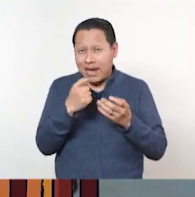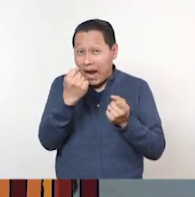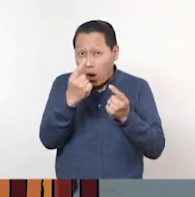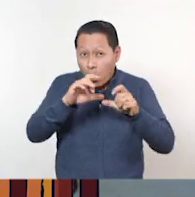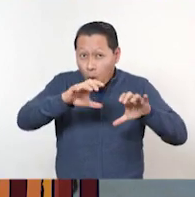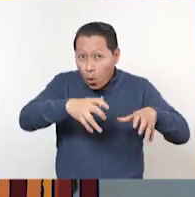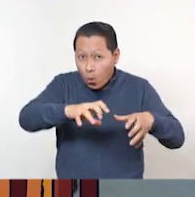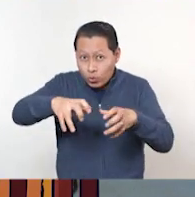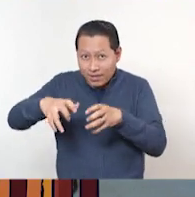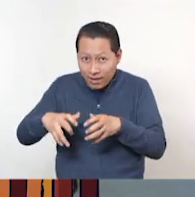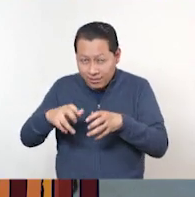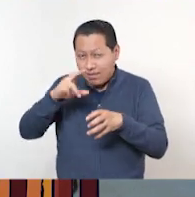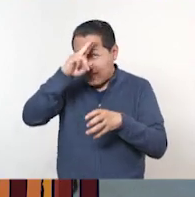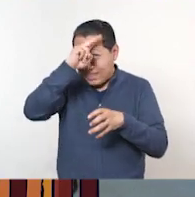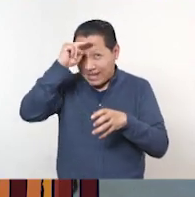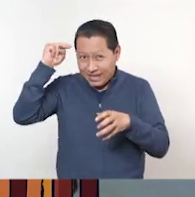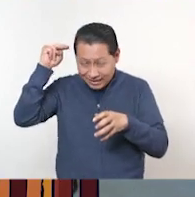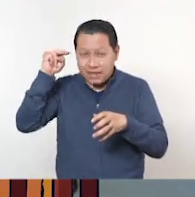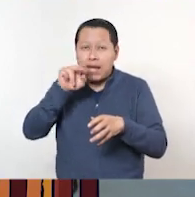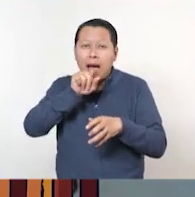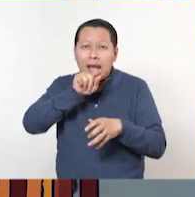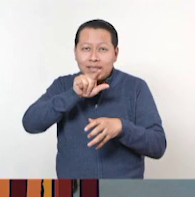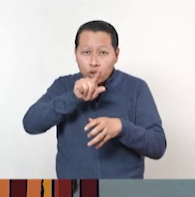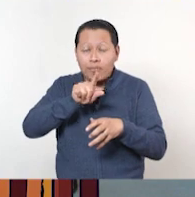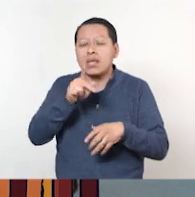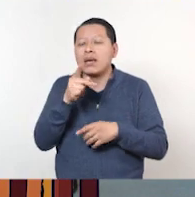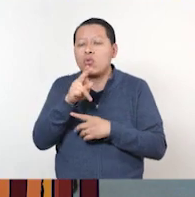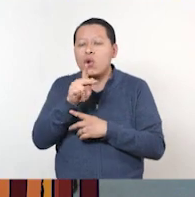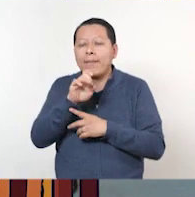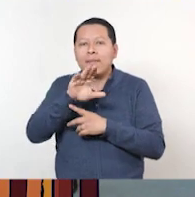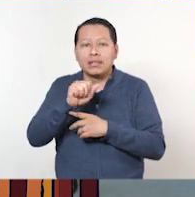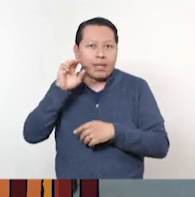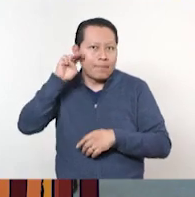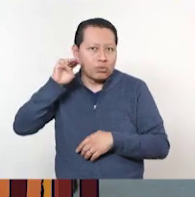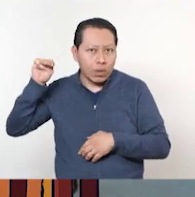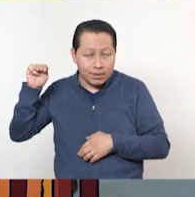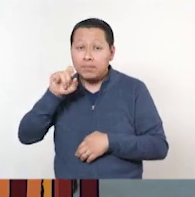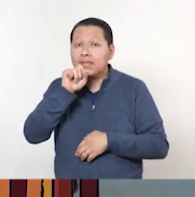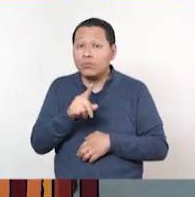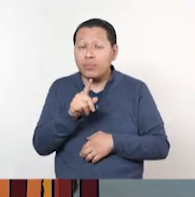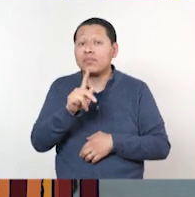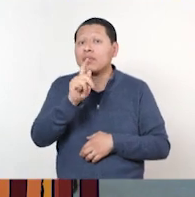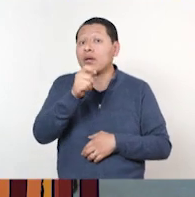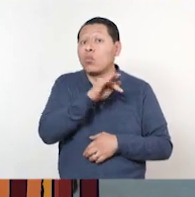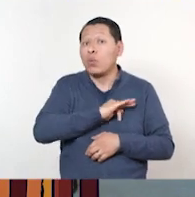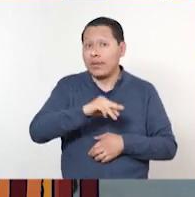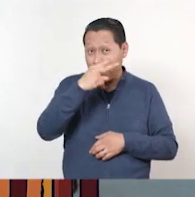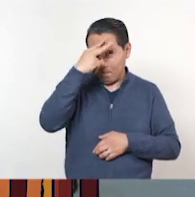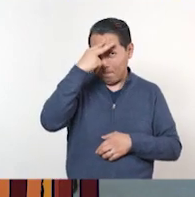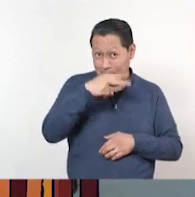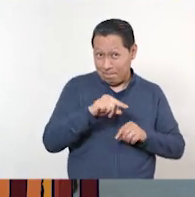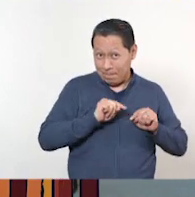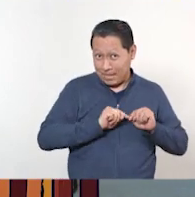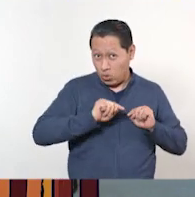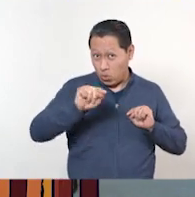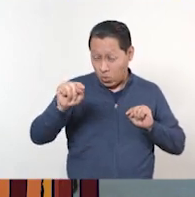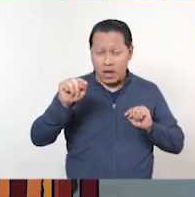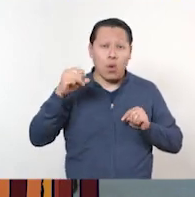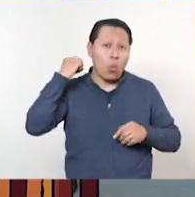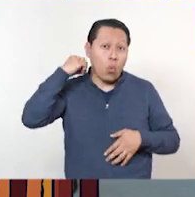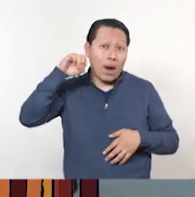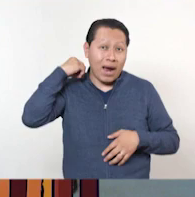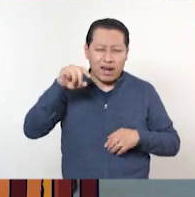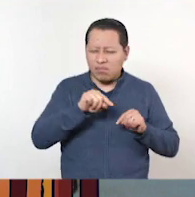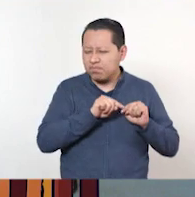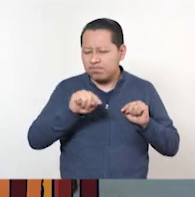se habla en algunas comunidades de Nayarit y Jalisco. El purépecha en Michoacán. Desde los valles centrales de México